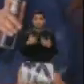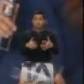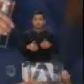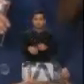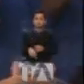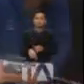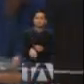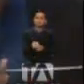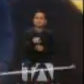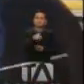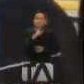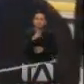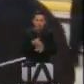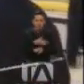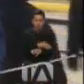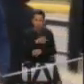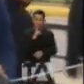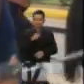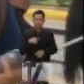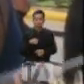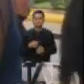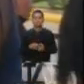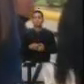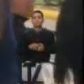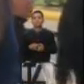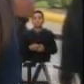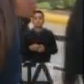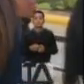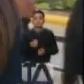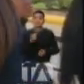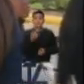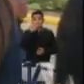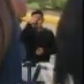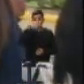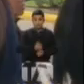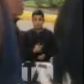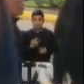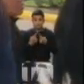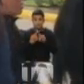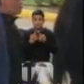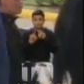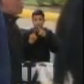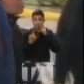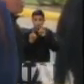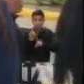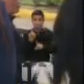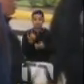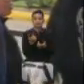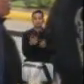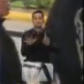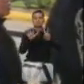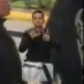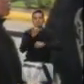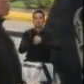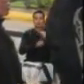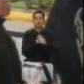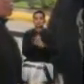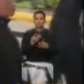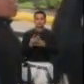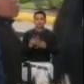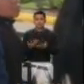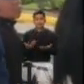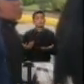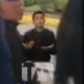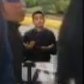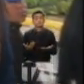me comentaba justamente antes de la microonda que una de las personas que fue denunciada tuvo una sentencia de 6 años, me indicaba usted. Entonces